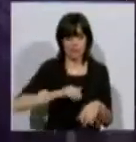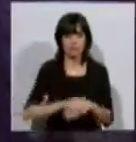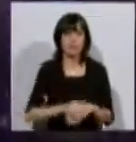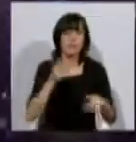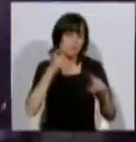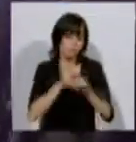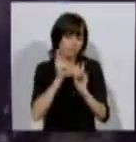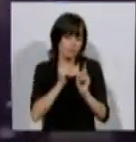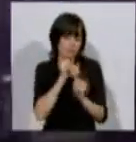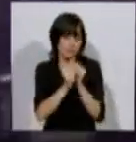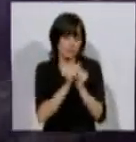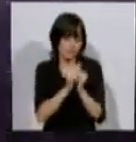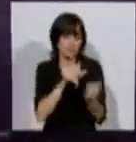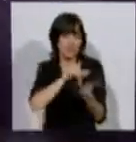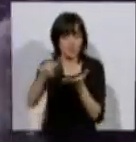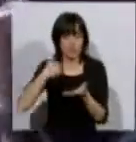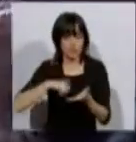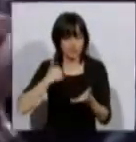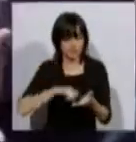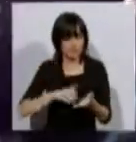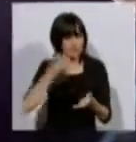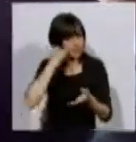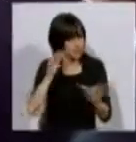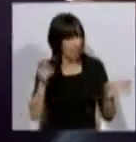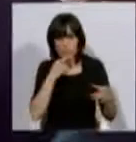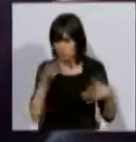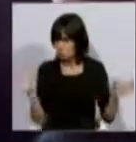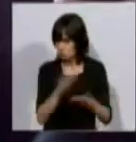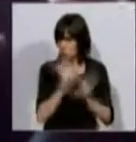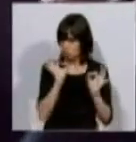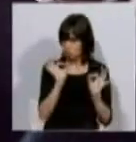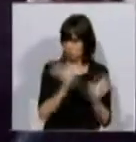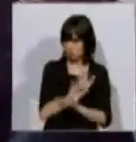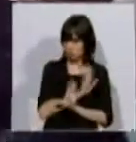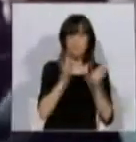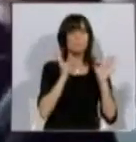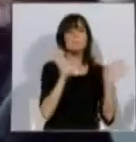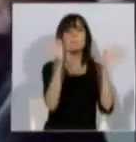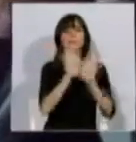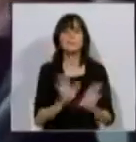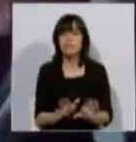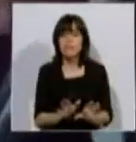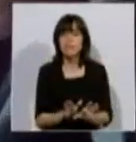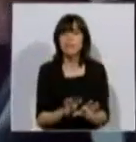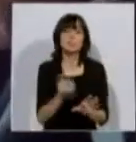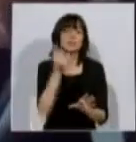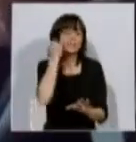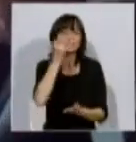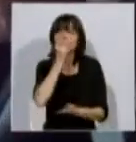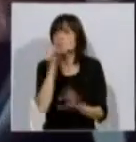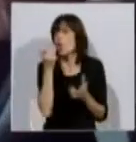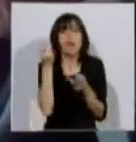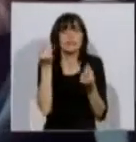por Aerolíneas Argentinas, quien puso todo a disposición, inclusive en caso de que no tuviera el dinero